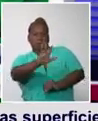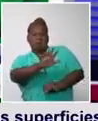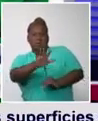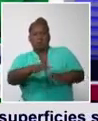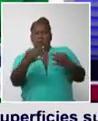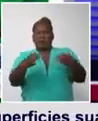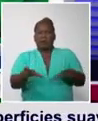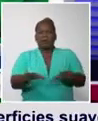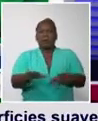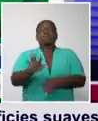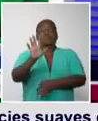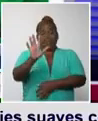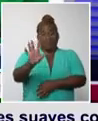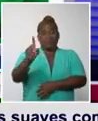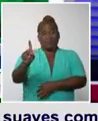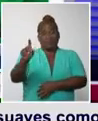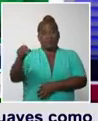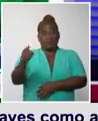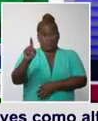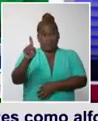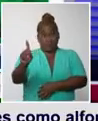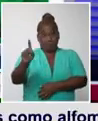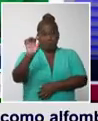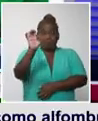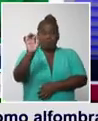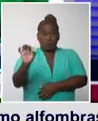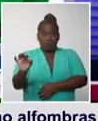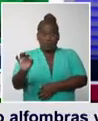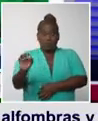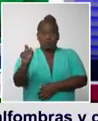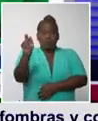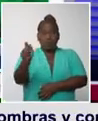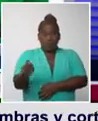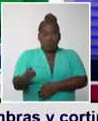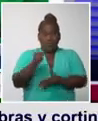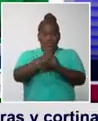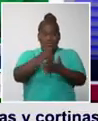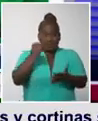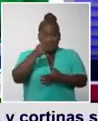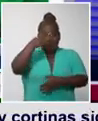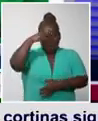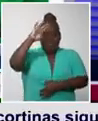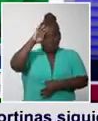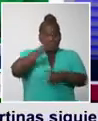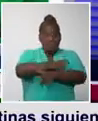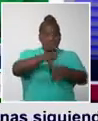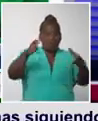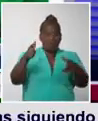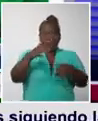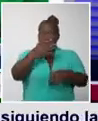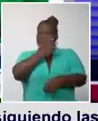51,1% de todos los diagnosticados en Cuba han sido asintomáticos en el